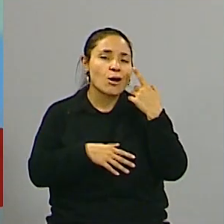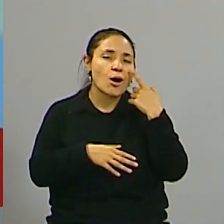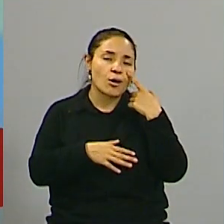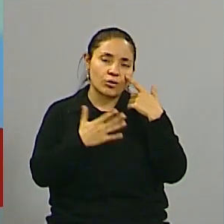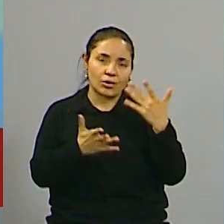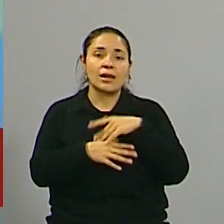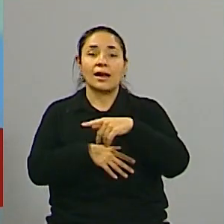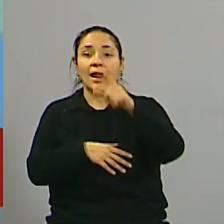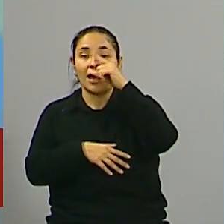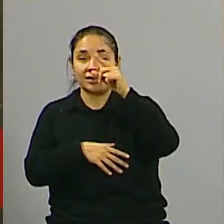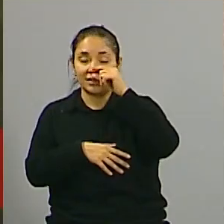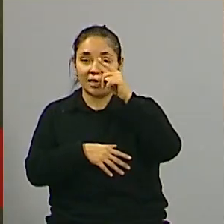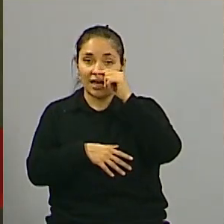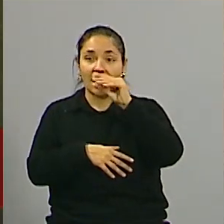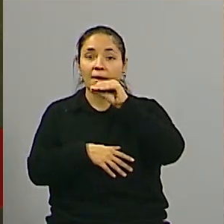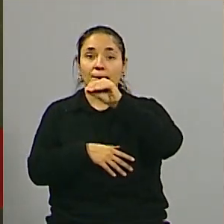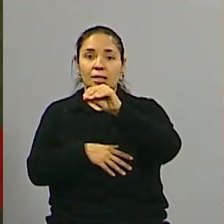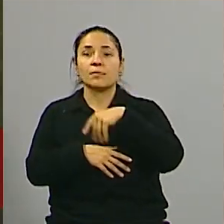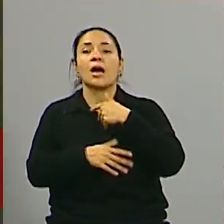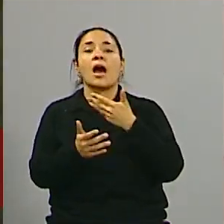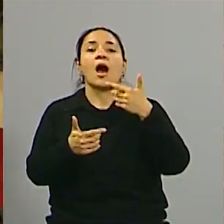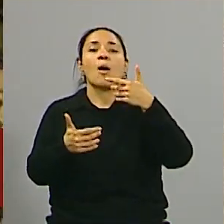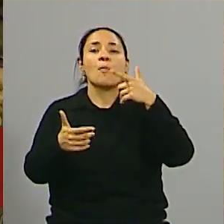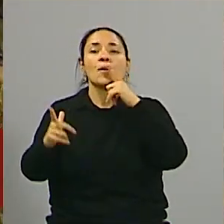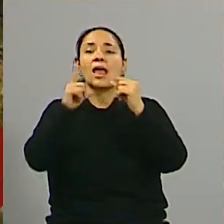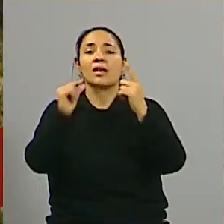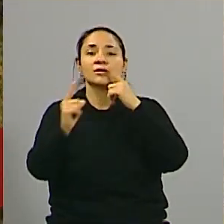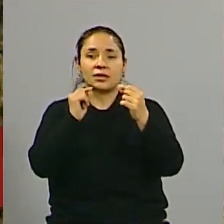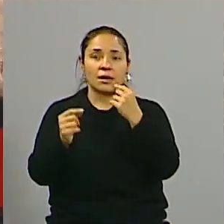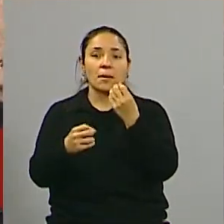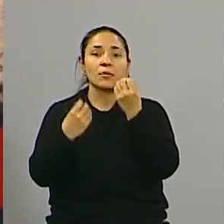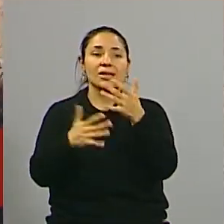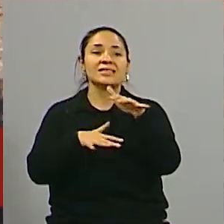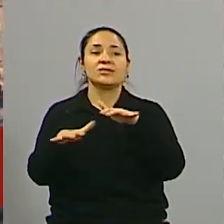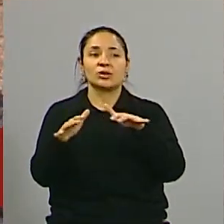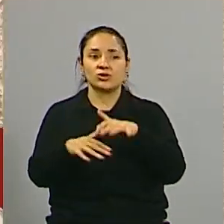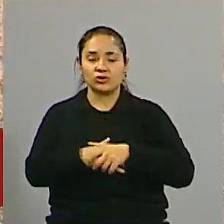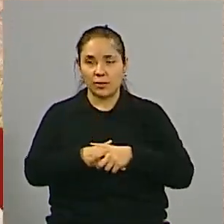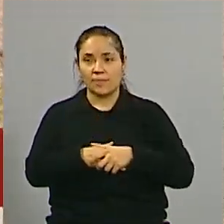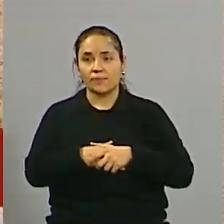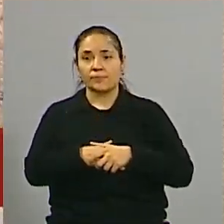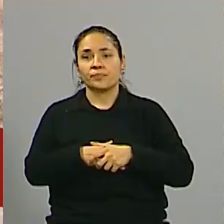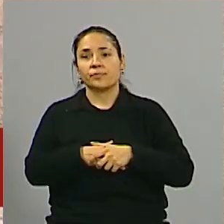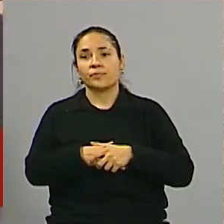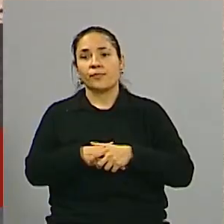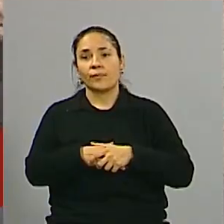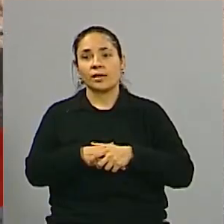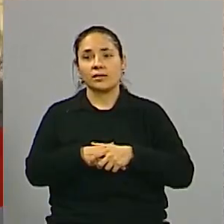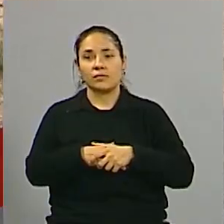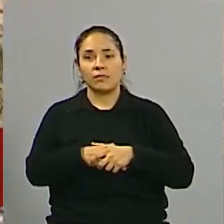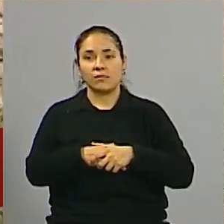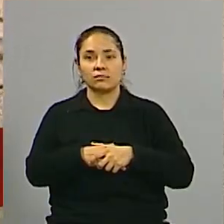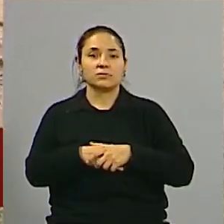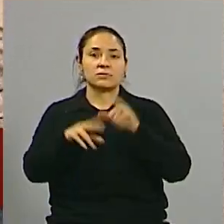Las Heras sí hay un reclamo por la situación que está atravesando. Por supuesto que influye la